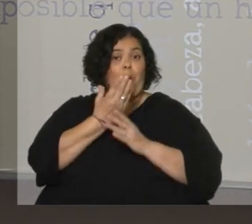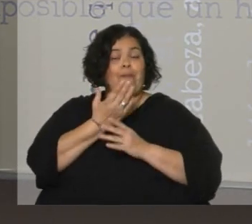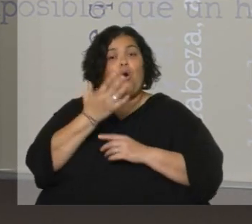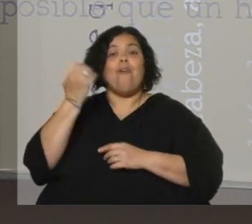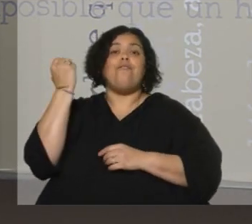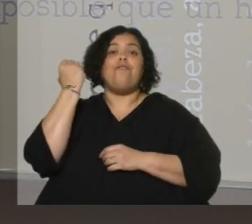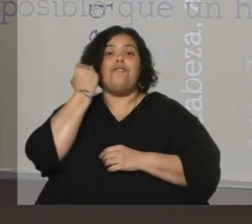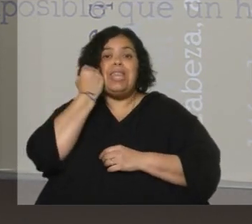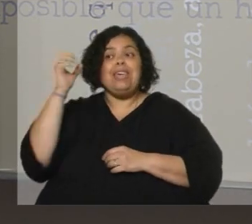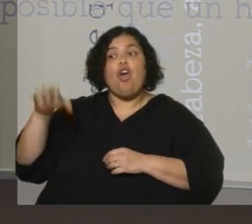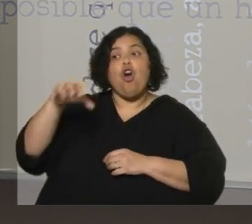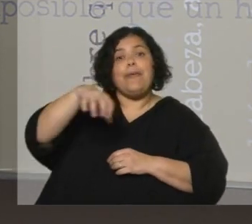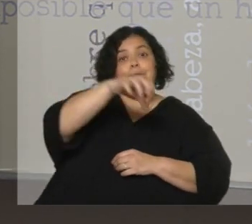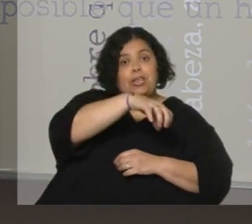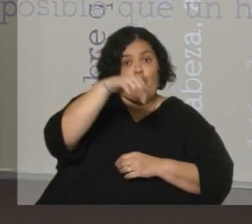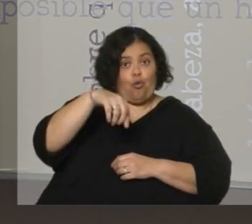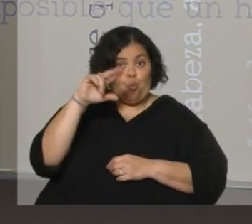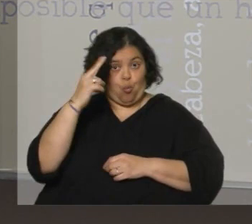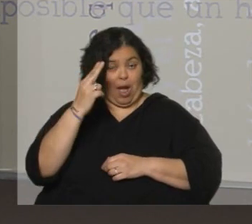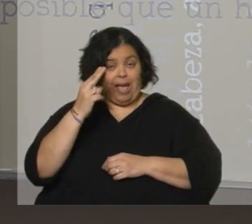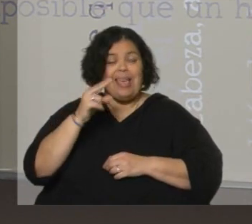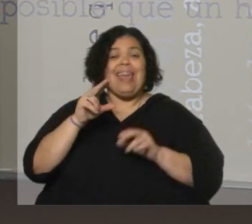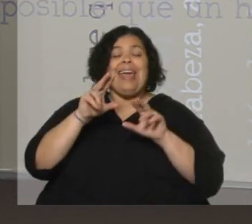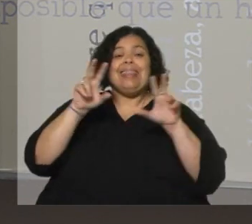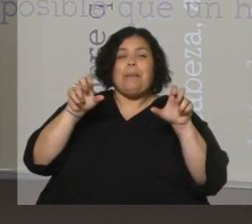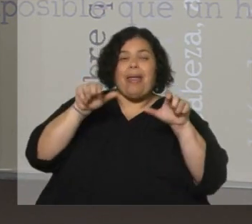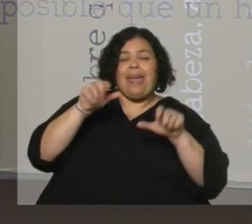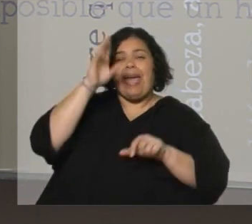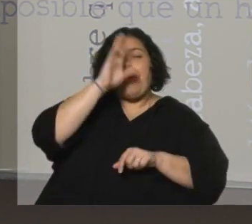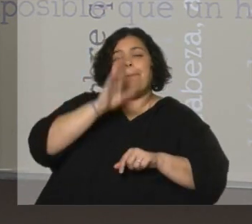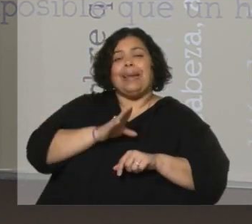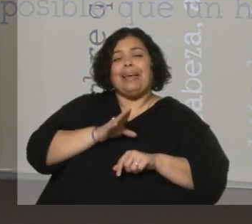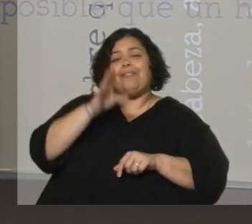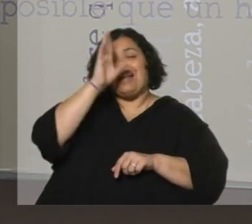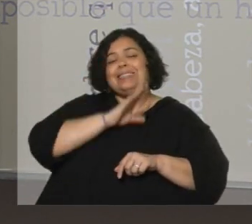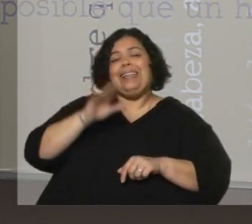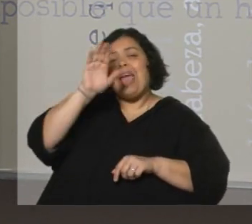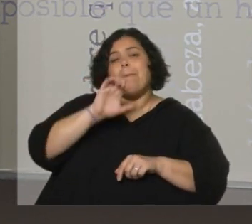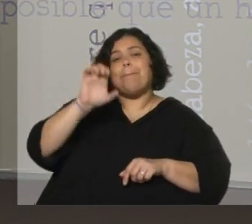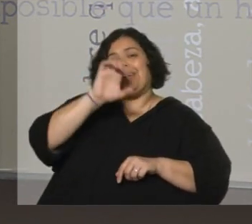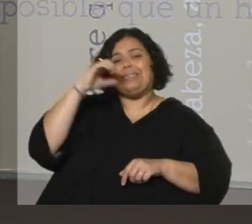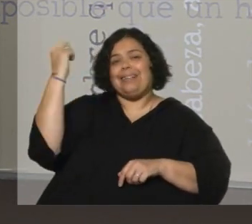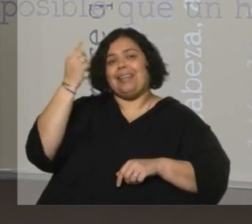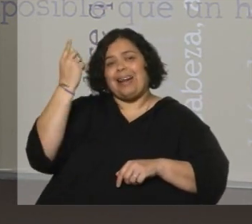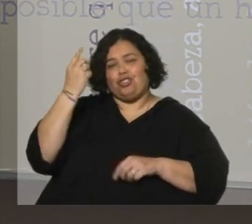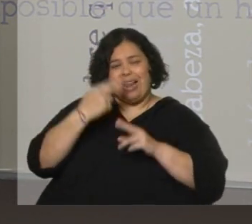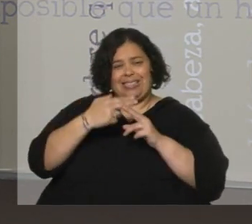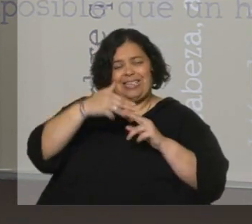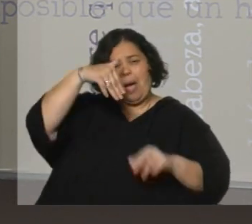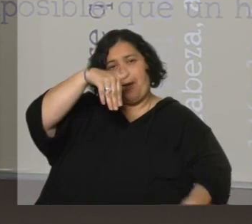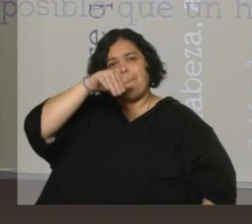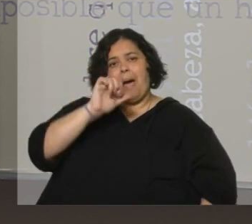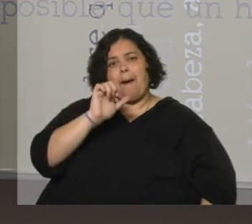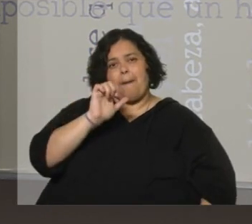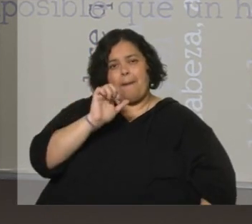frigoríficas del país eh tema Minerva el tema Minerva mar frig hubo una compra importante del grupo minerba amar